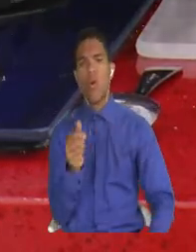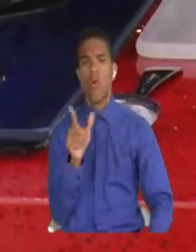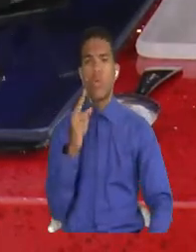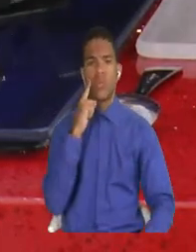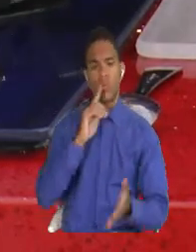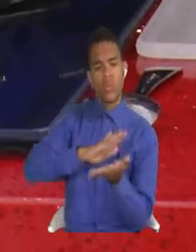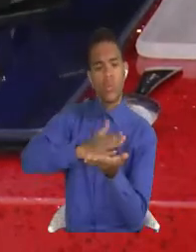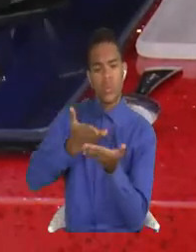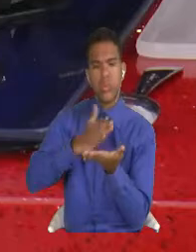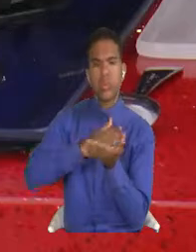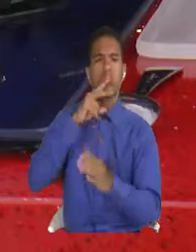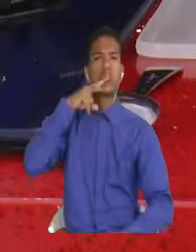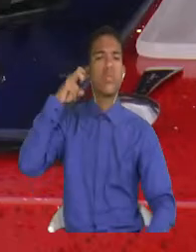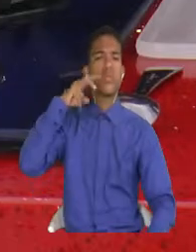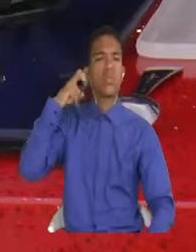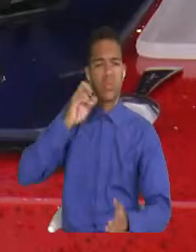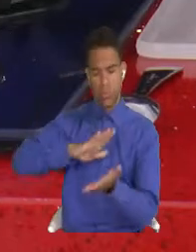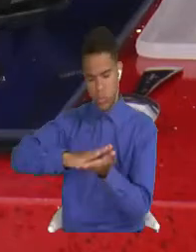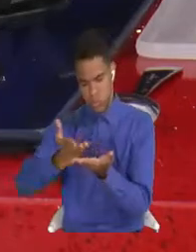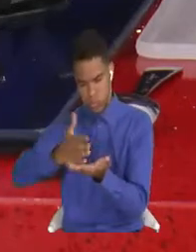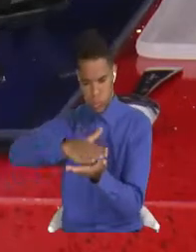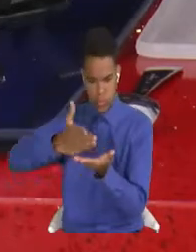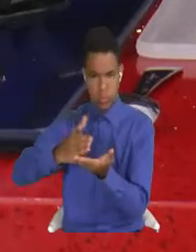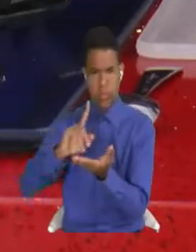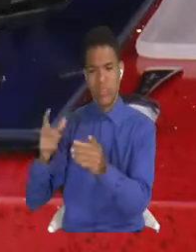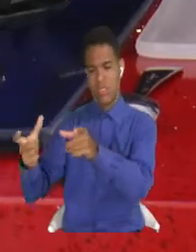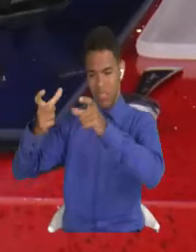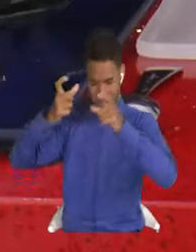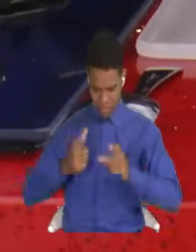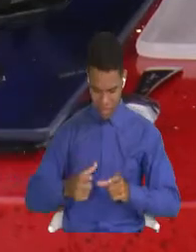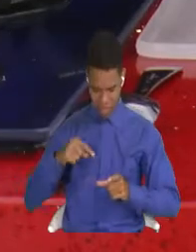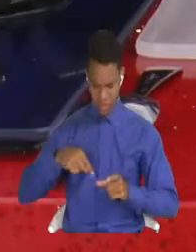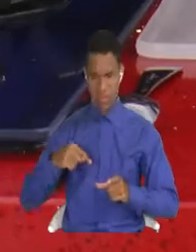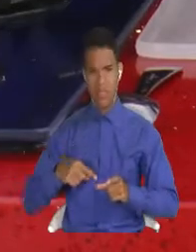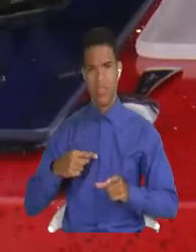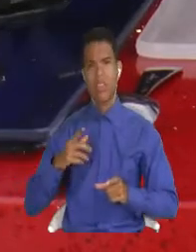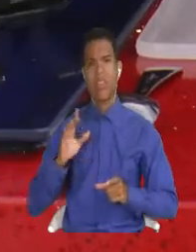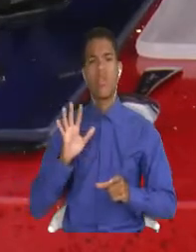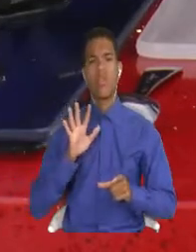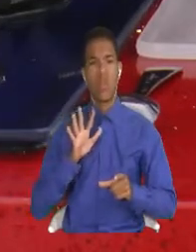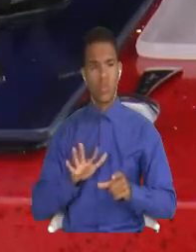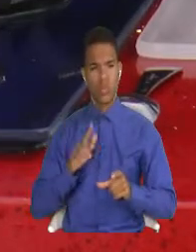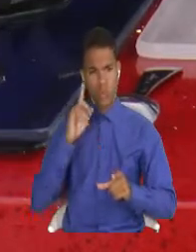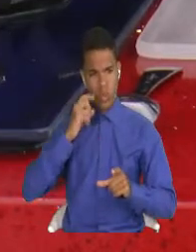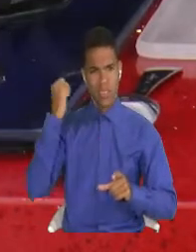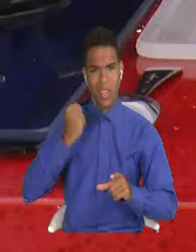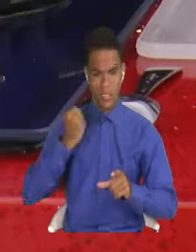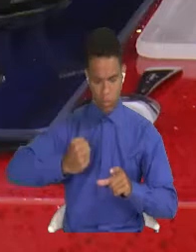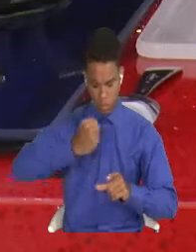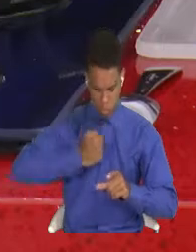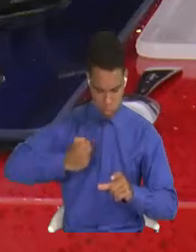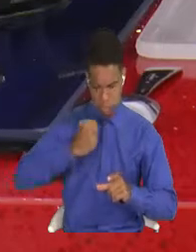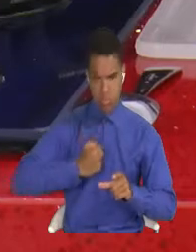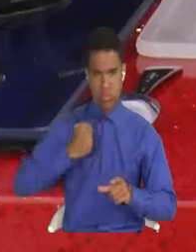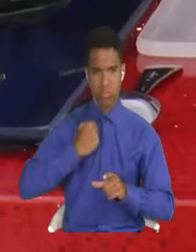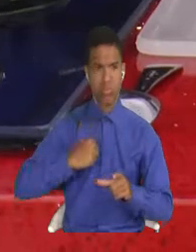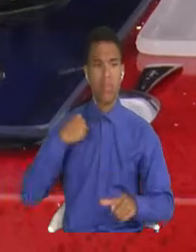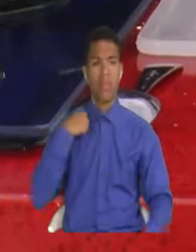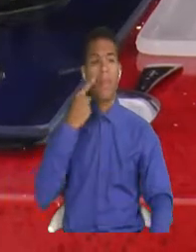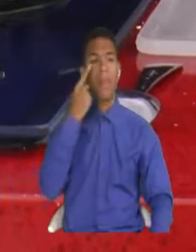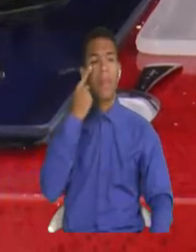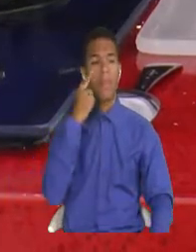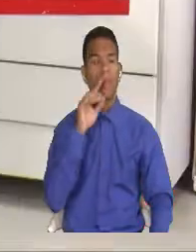carne. Okay. Y de pronto voy a necesitar otro sartén para poder nuestra demi-glace. Entonces, estar muy pendiente que sea muy el dorado